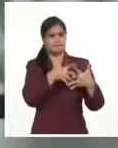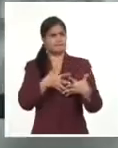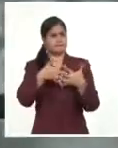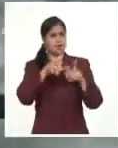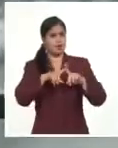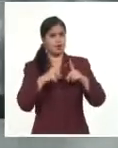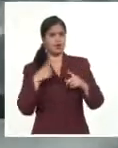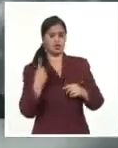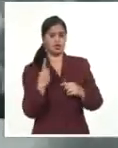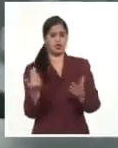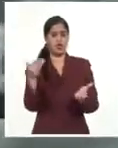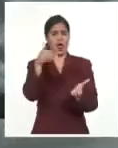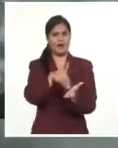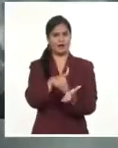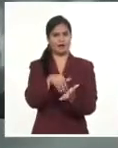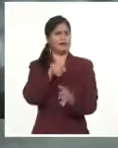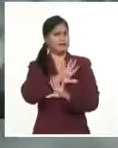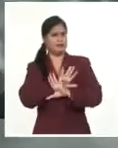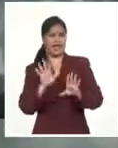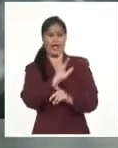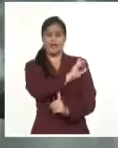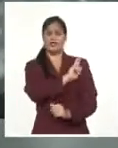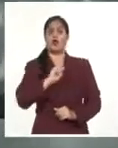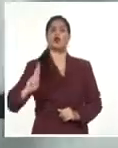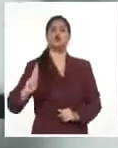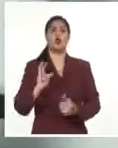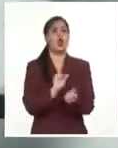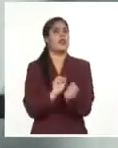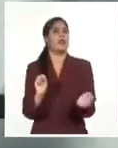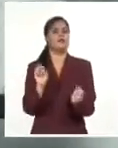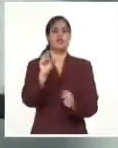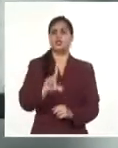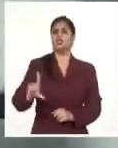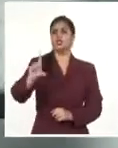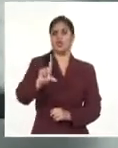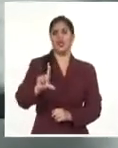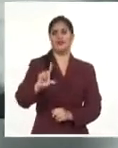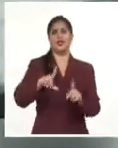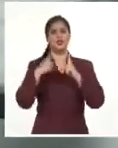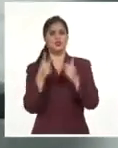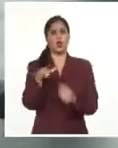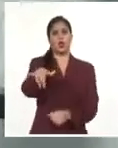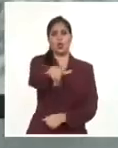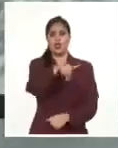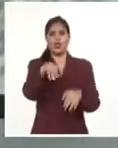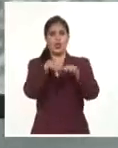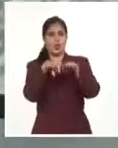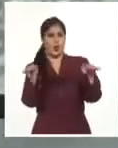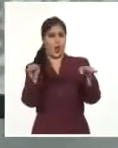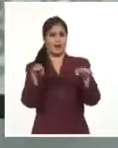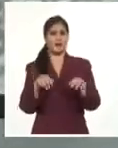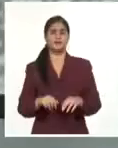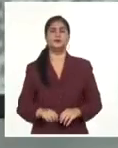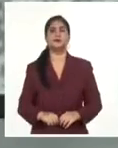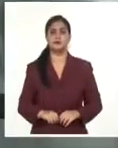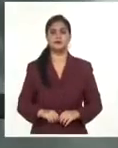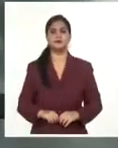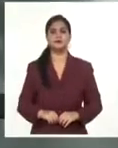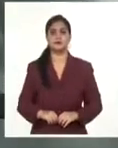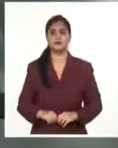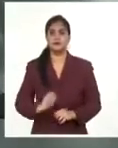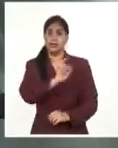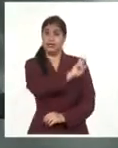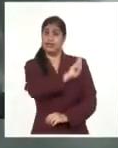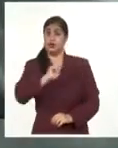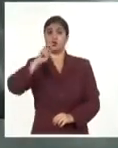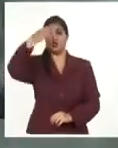aquí y que hayamos hecho una revolución socialista en las propias narices de Estados Unidos. Y que esa